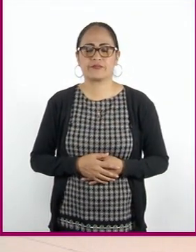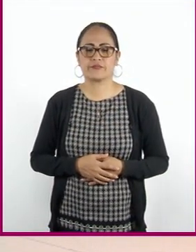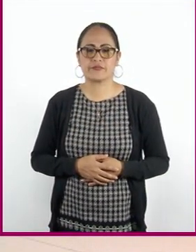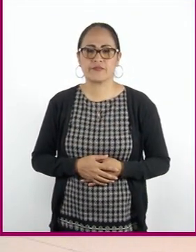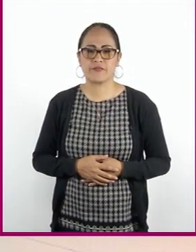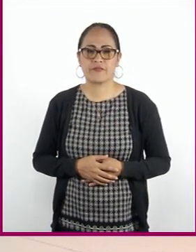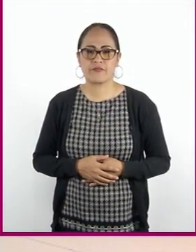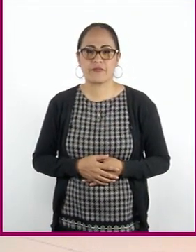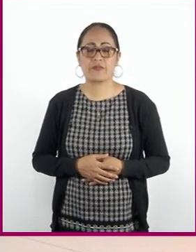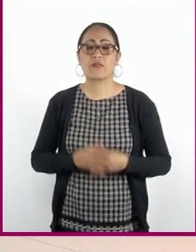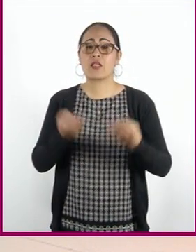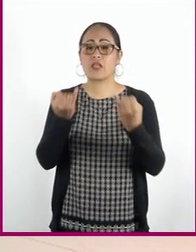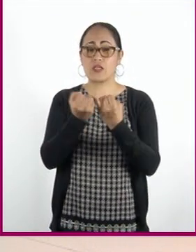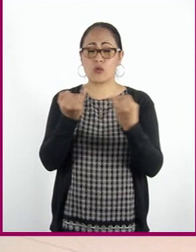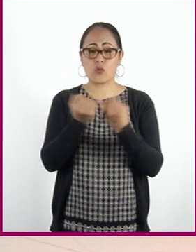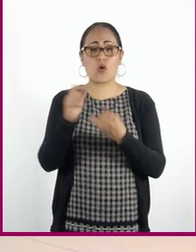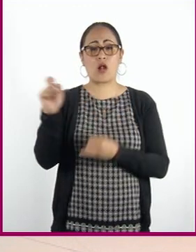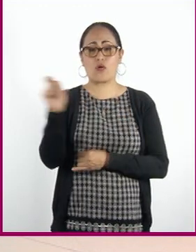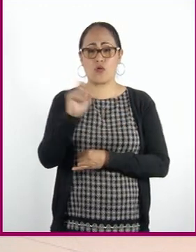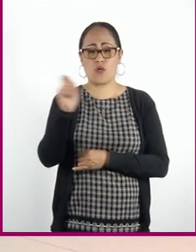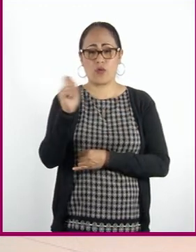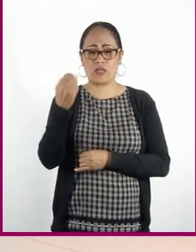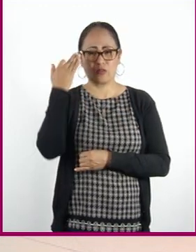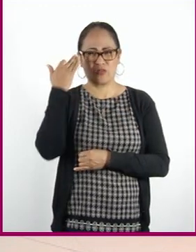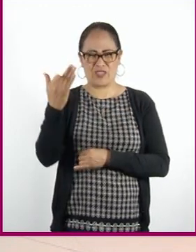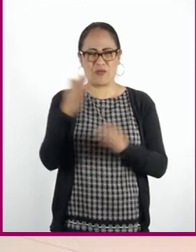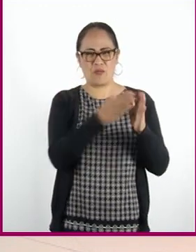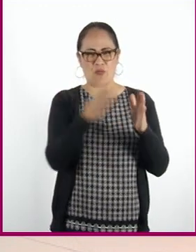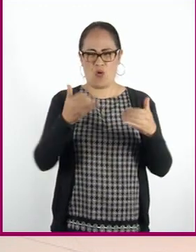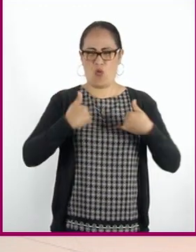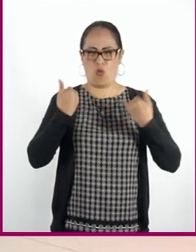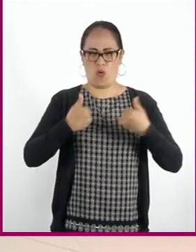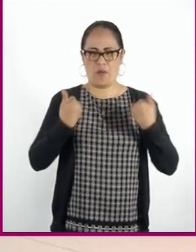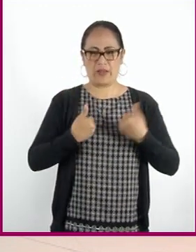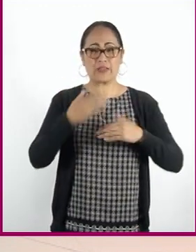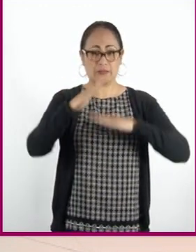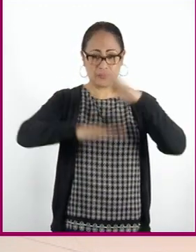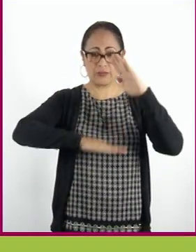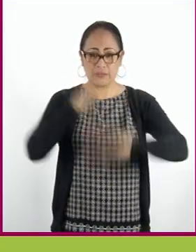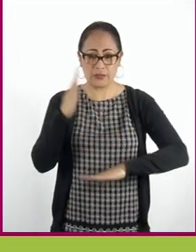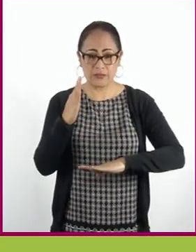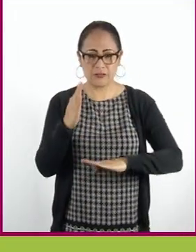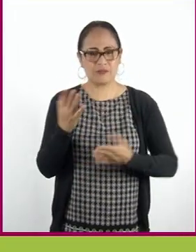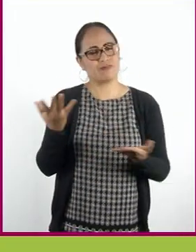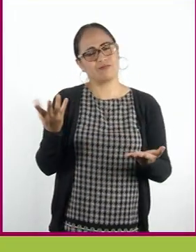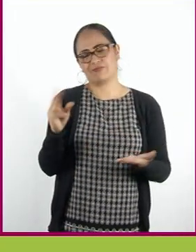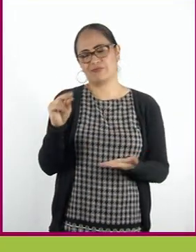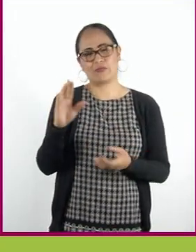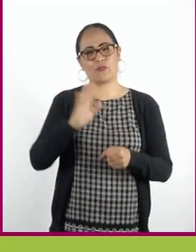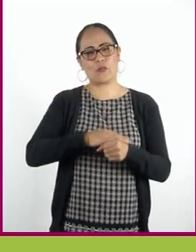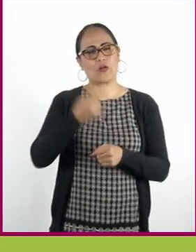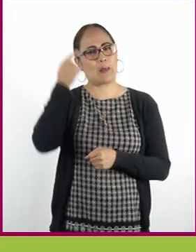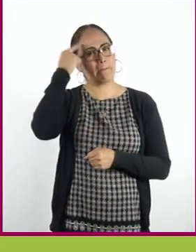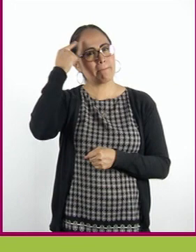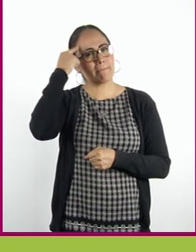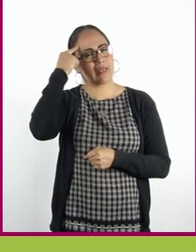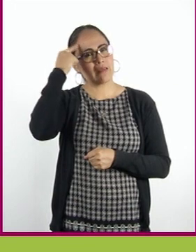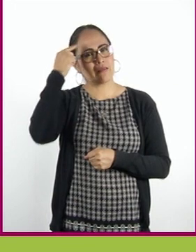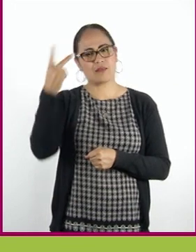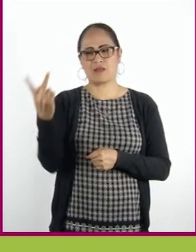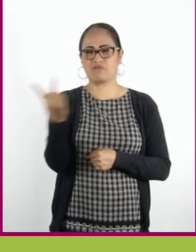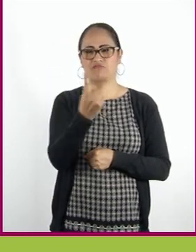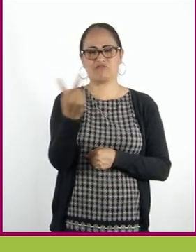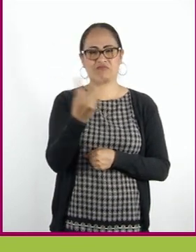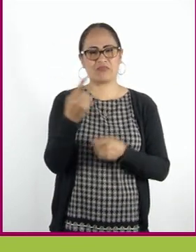mencionar que los noviazgos durante la adolescencia rara vez funcionan, ya que las mentalidades de los adolescentes